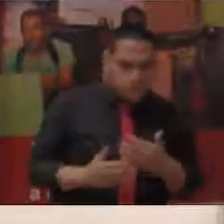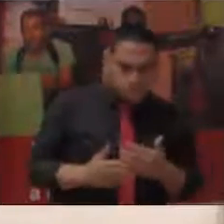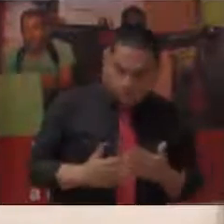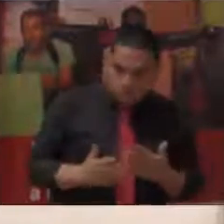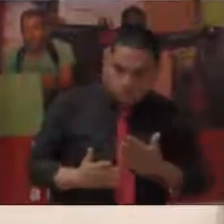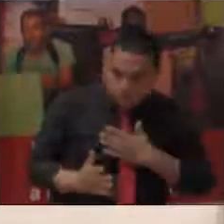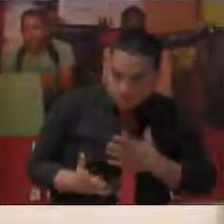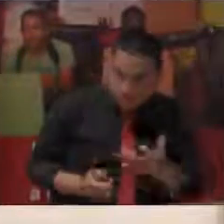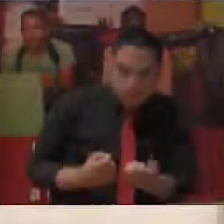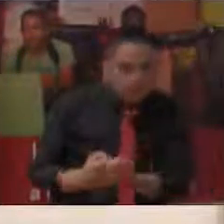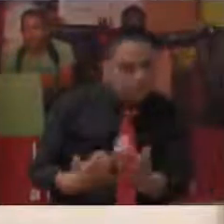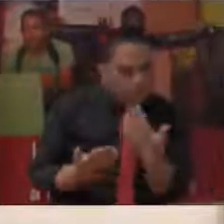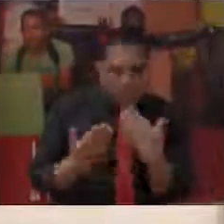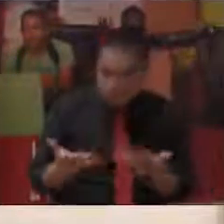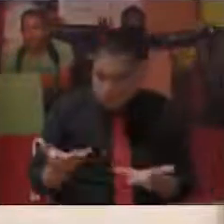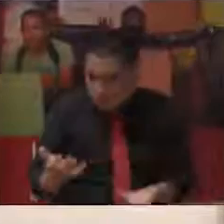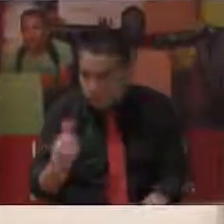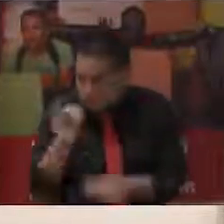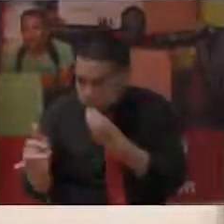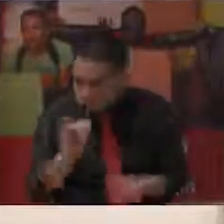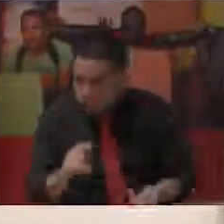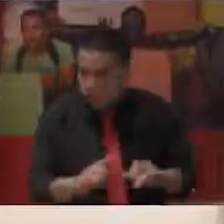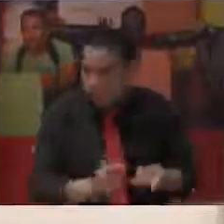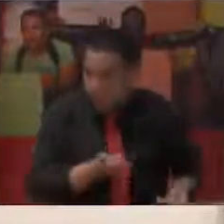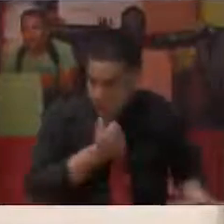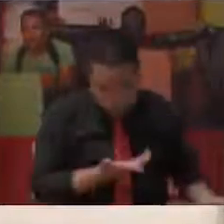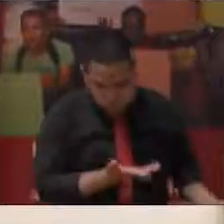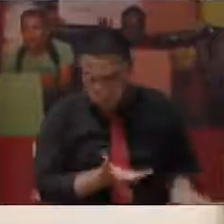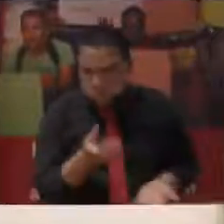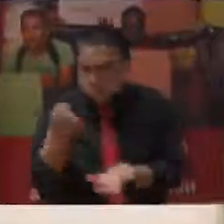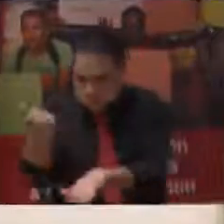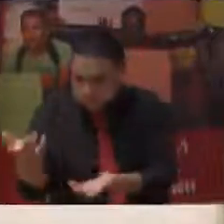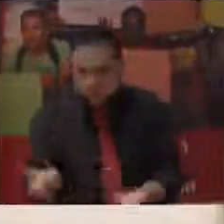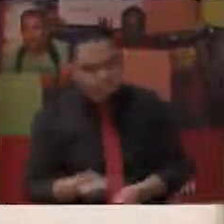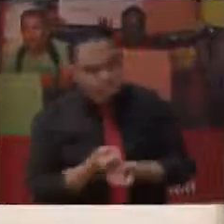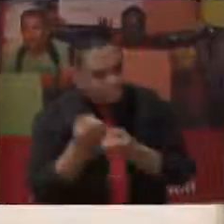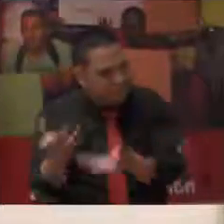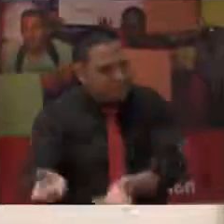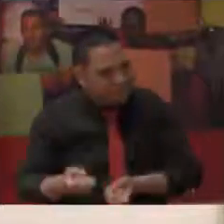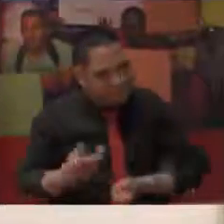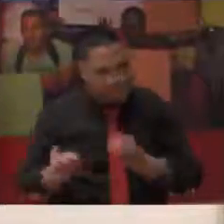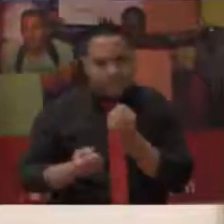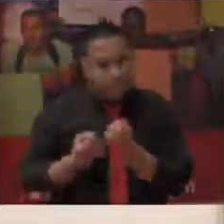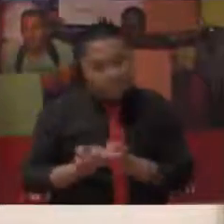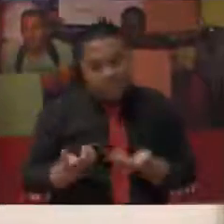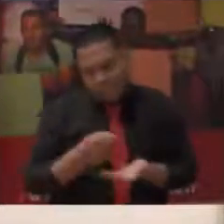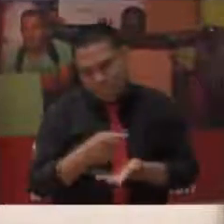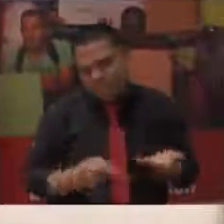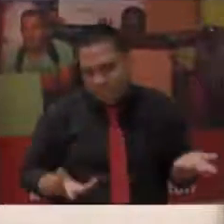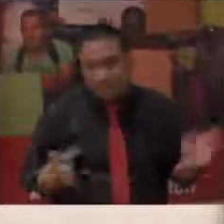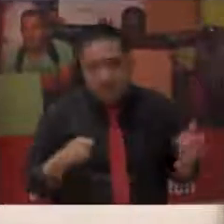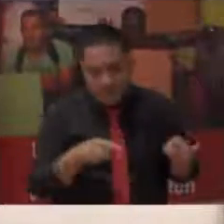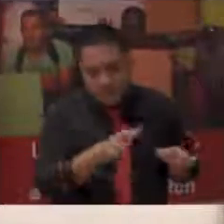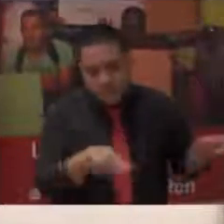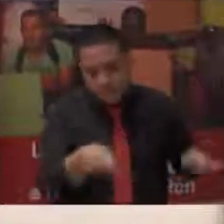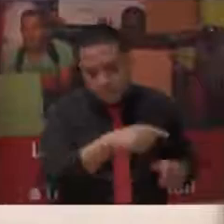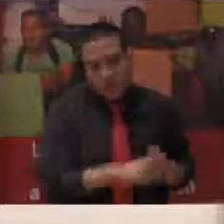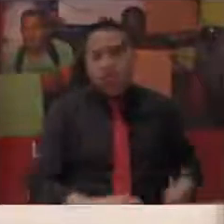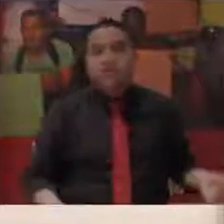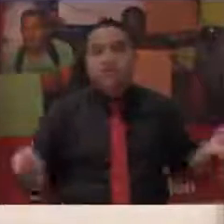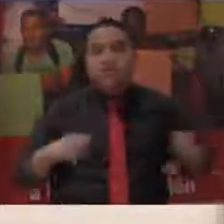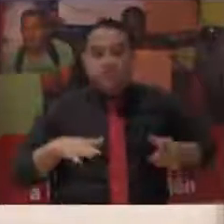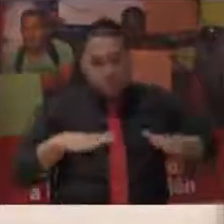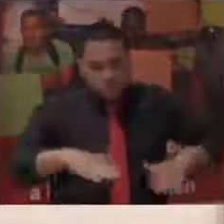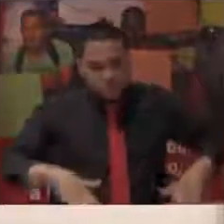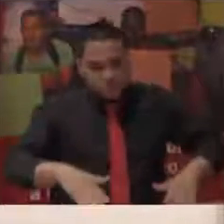apoyan. Les llevan algún refrigerio, les llevan el agua, etcétera, etcétera. Tenemos también escenarios de convivencia